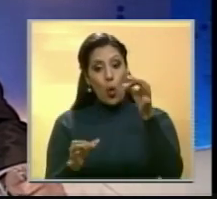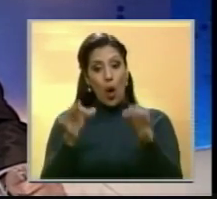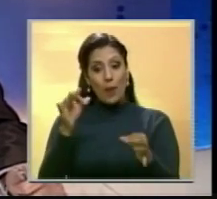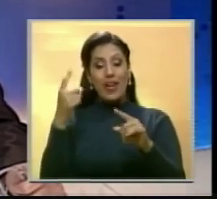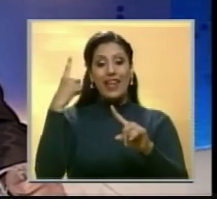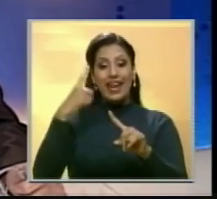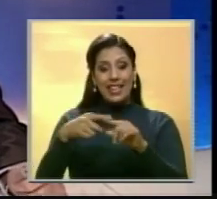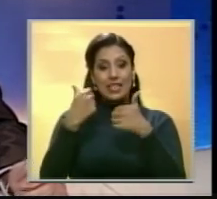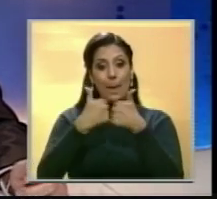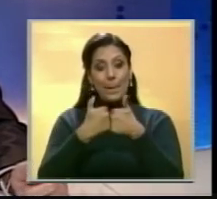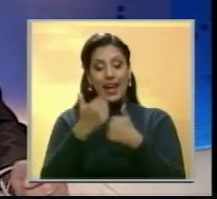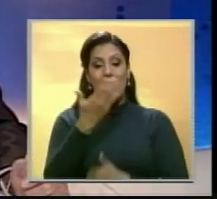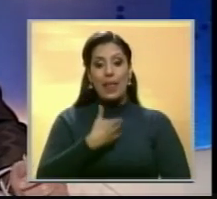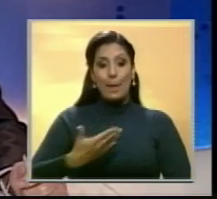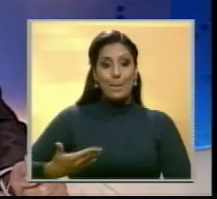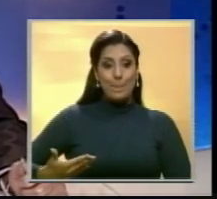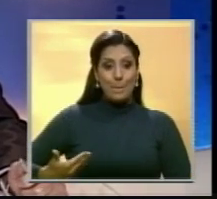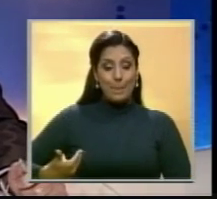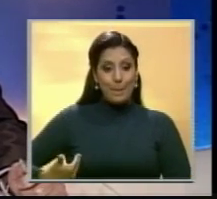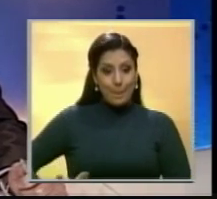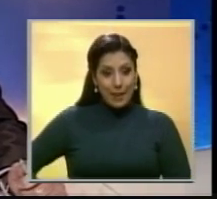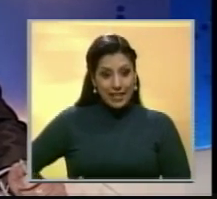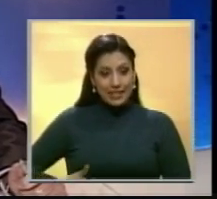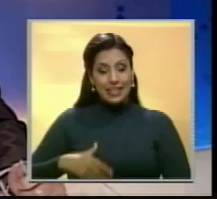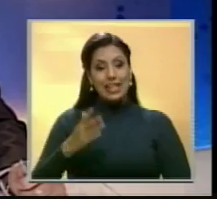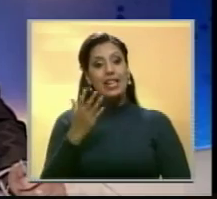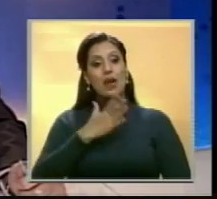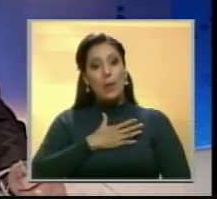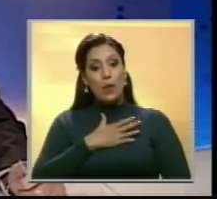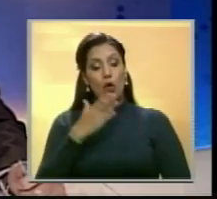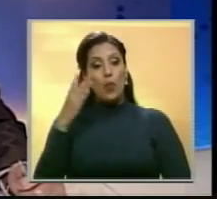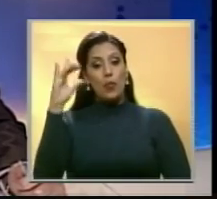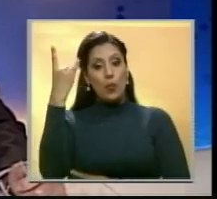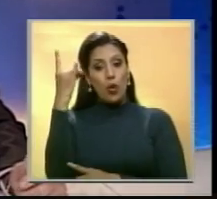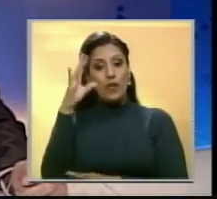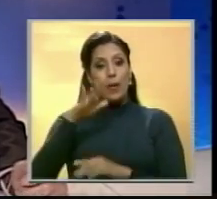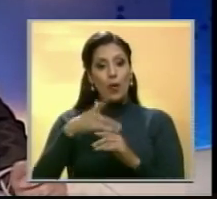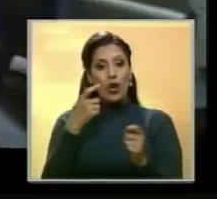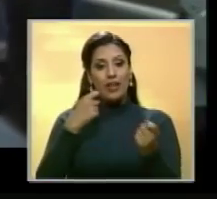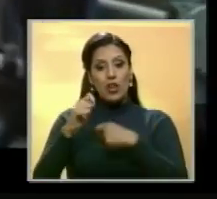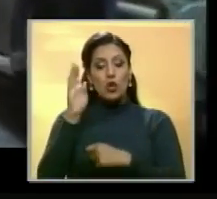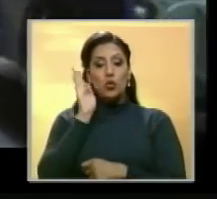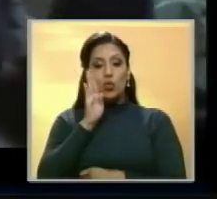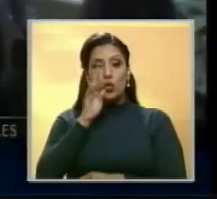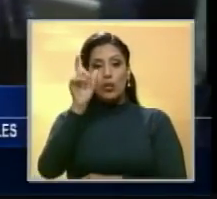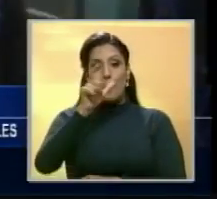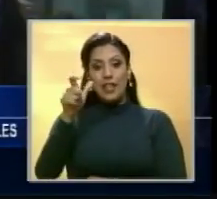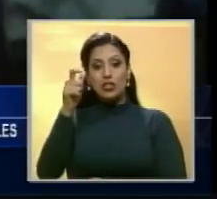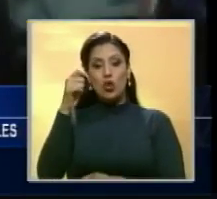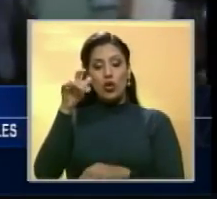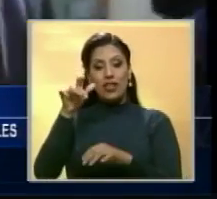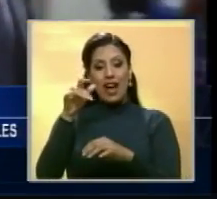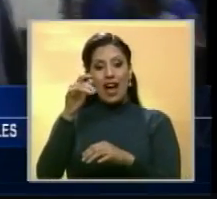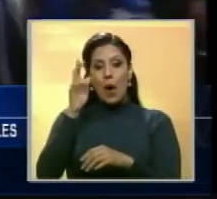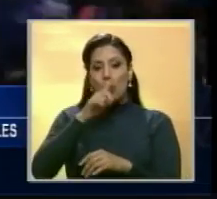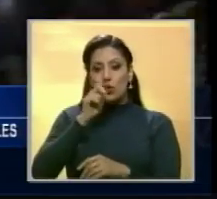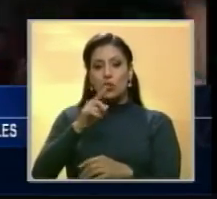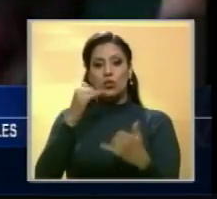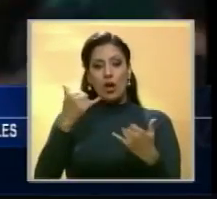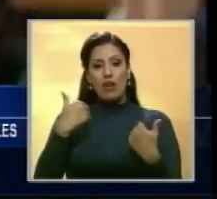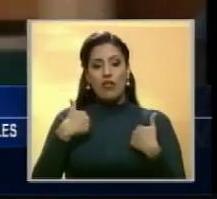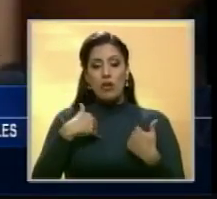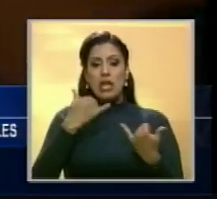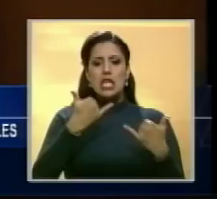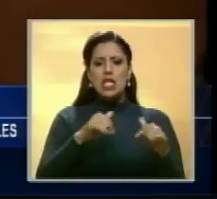del presidente Evo Morales, Gabriela Zapata, por su presunta implicación en la trata de personas. Las personas detenidas están acusadas de intentar hacer pasar